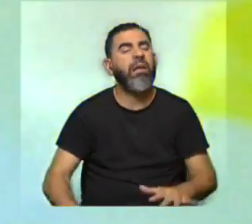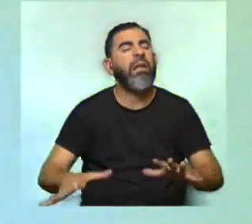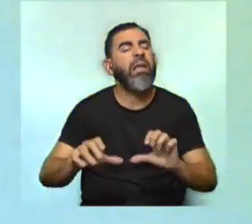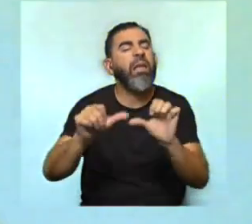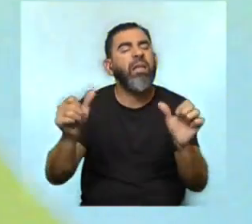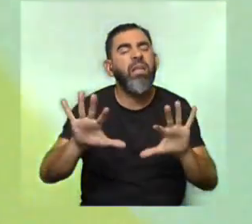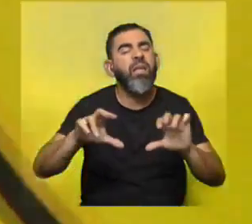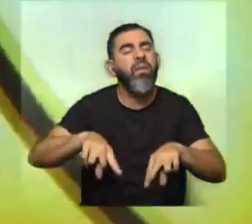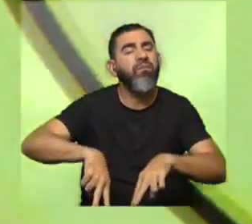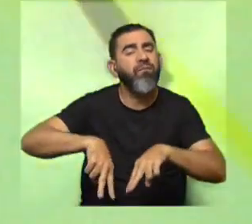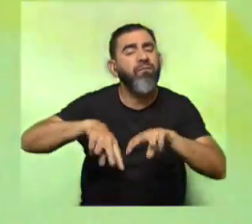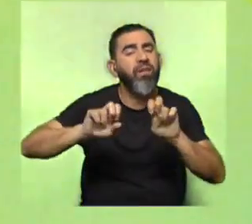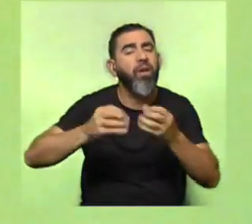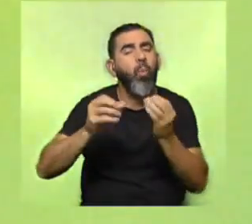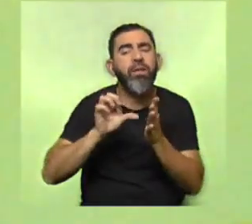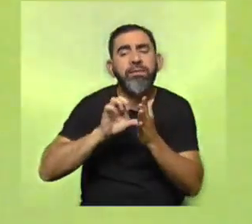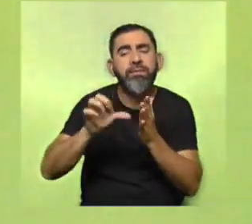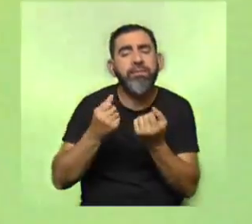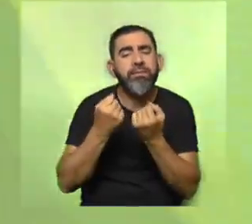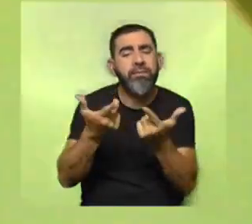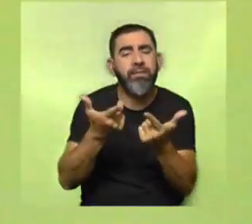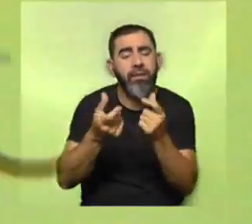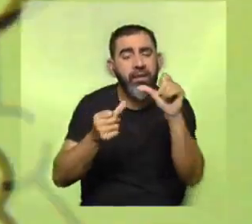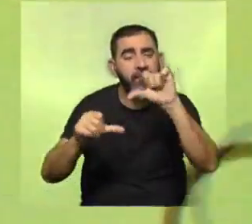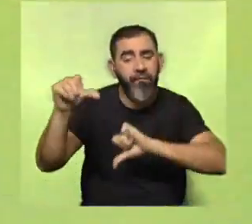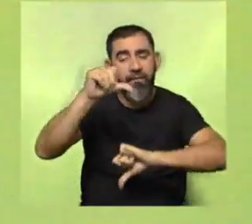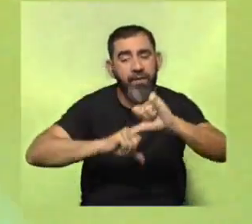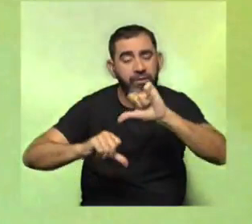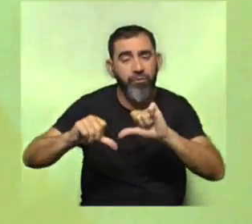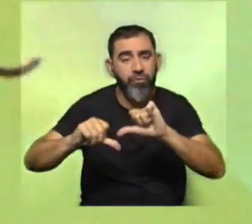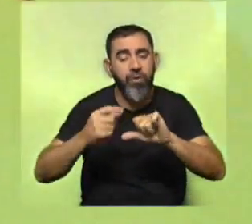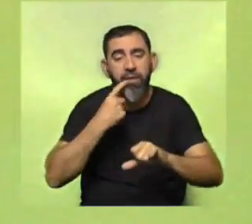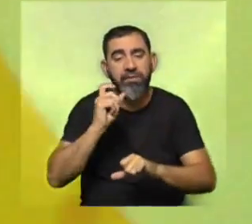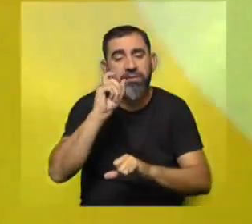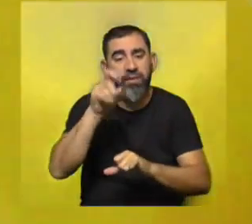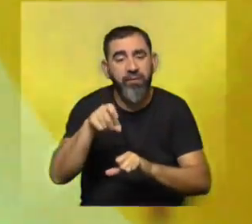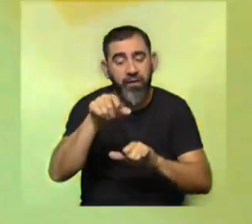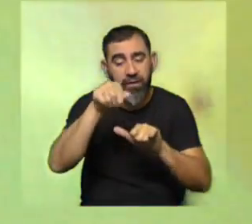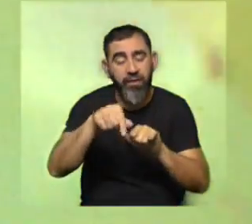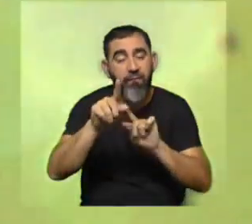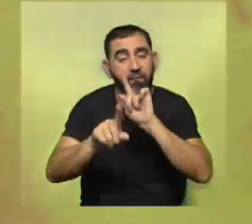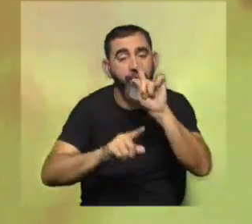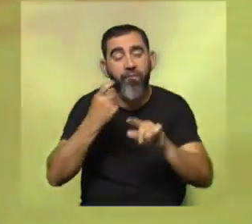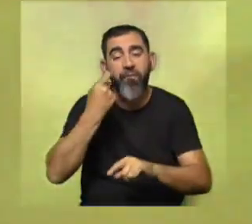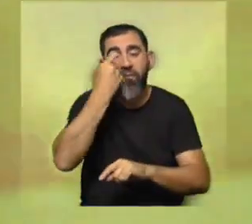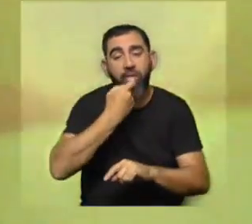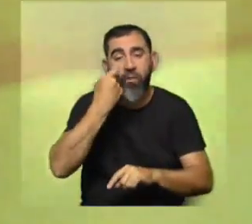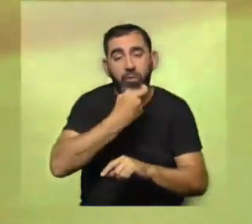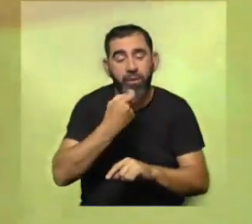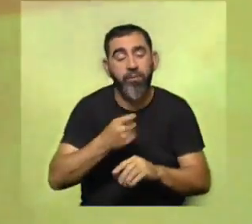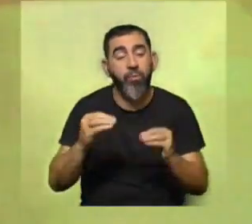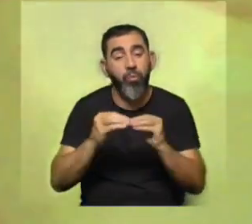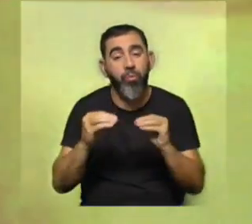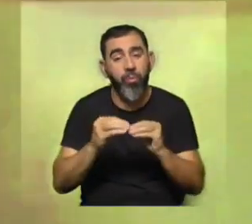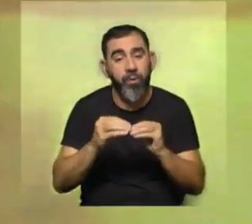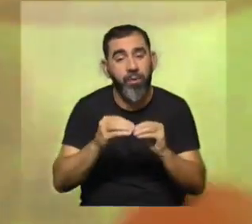¿Qué se investiga? ¿Qué servicio nos da este laboratorio de saliva que funciona allí en Facultad de Odontología? Alexandra